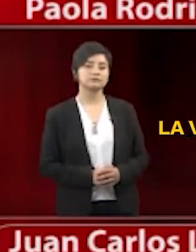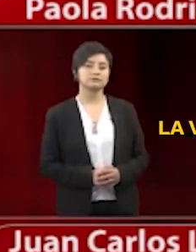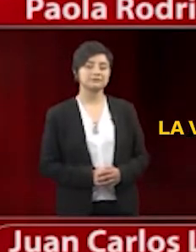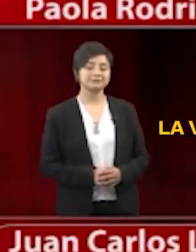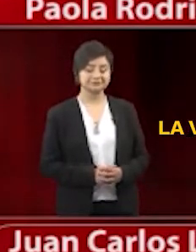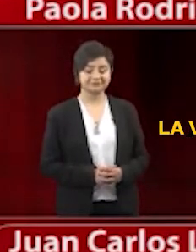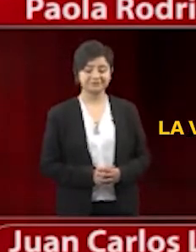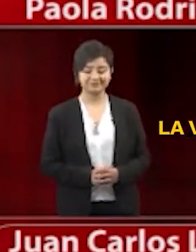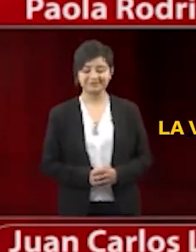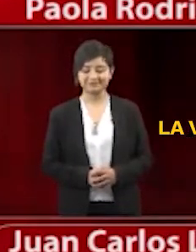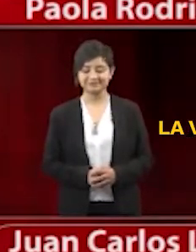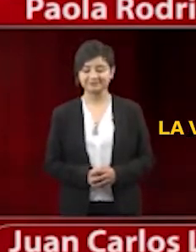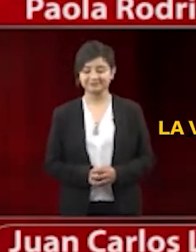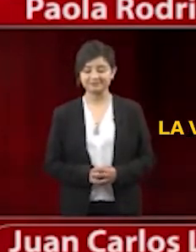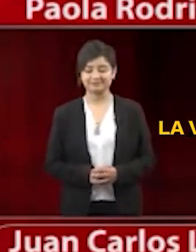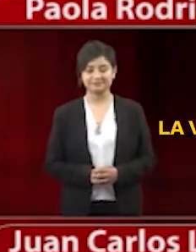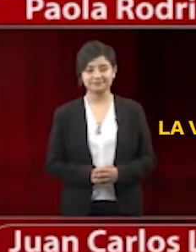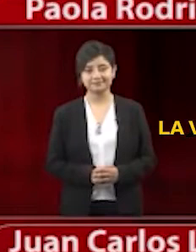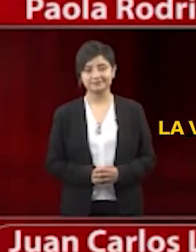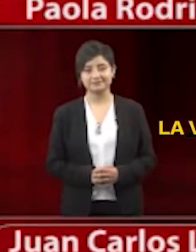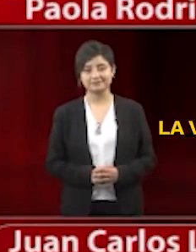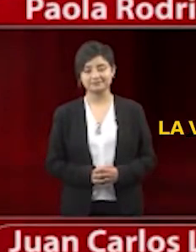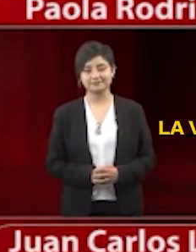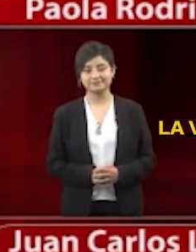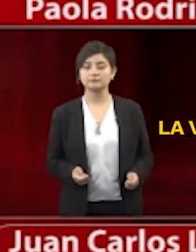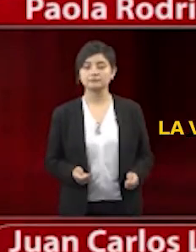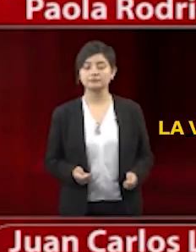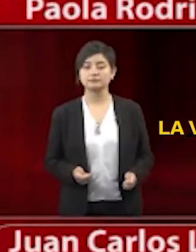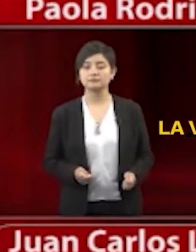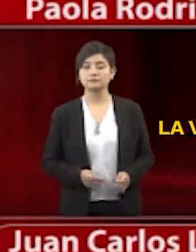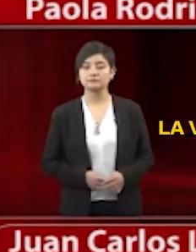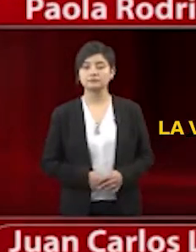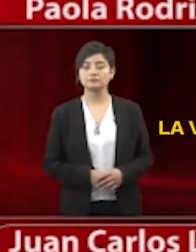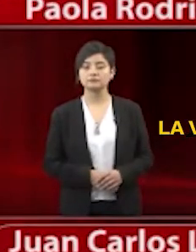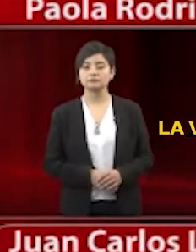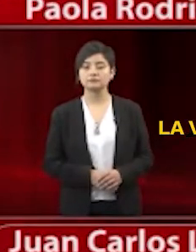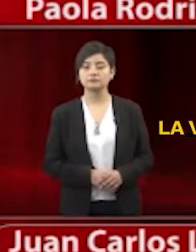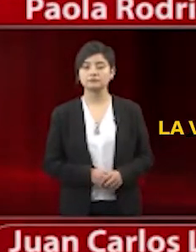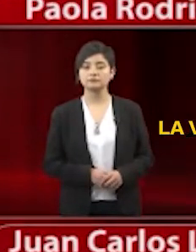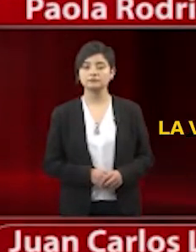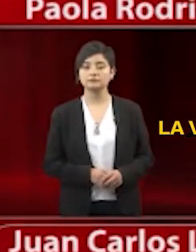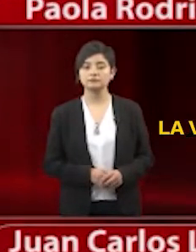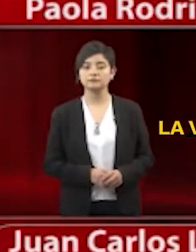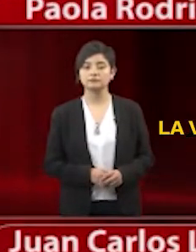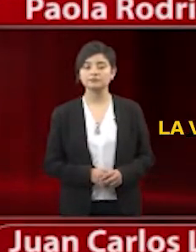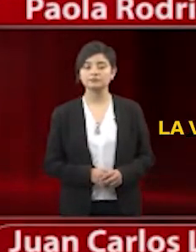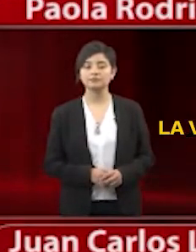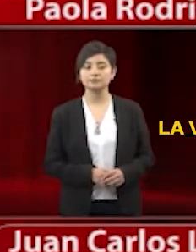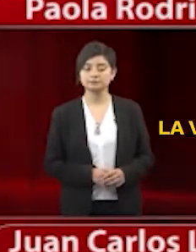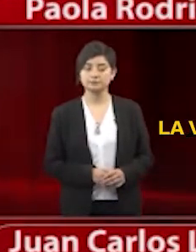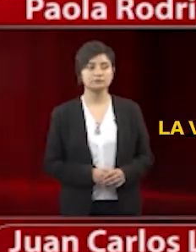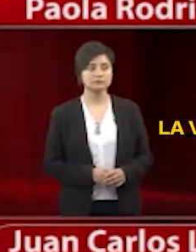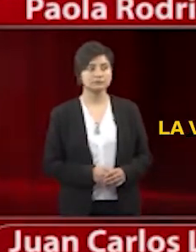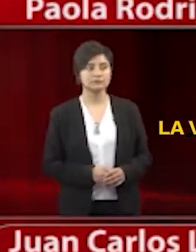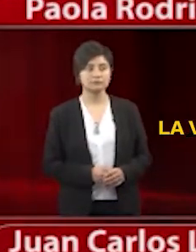transgénicos, la regulación dice que se pueden hacer a 300 metros de resguardos indígenas. Eso, por supuesto, que no